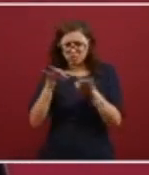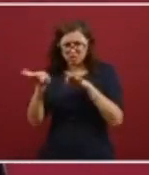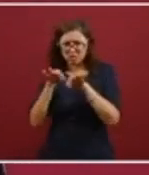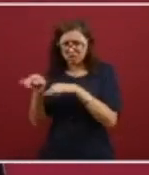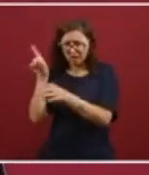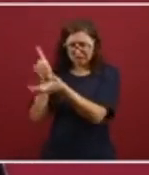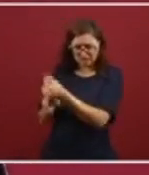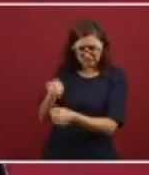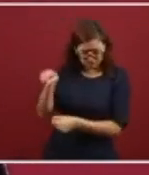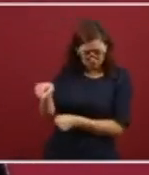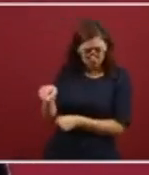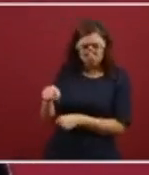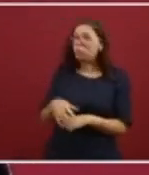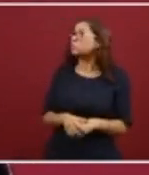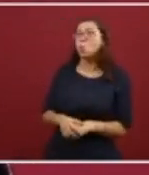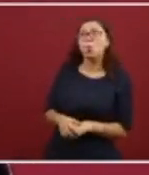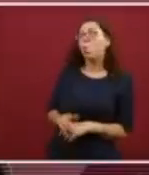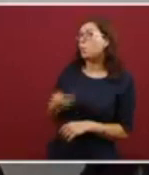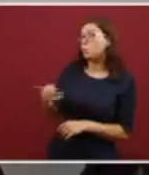sería gravísimo.